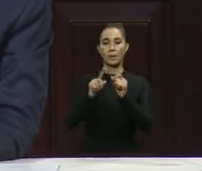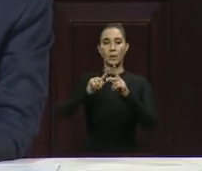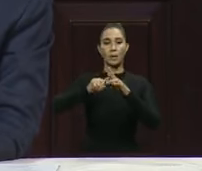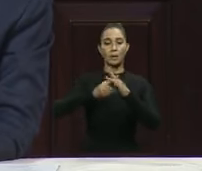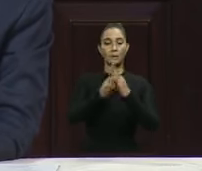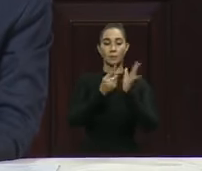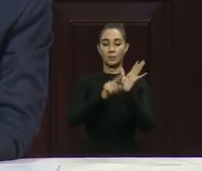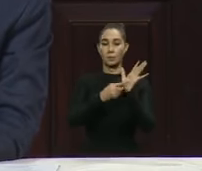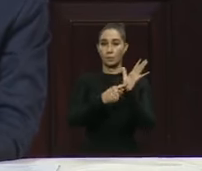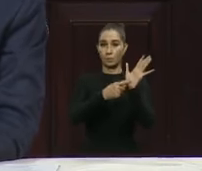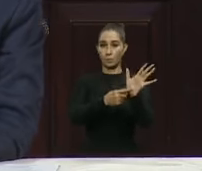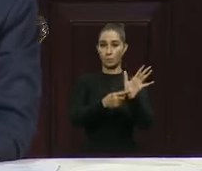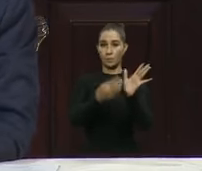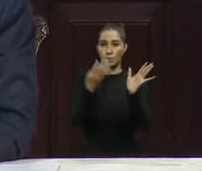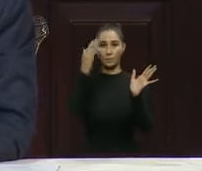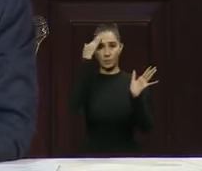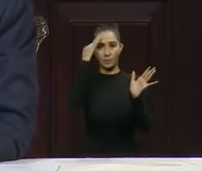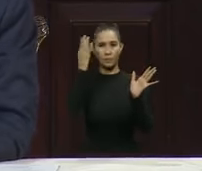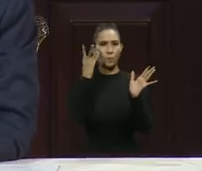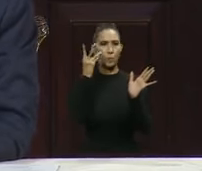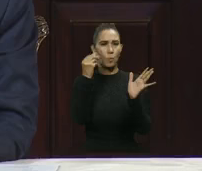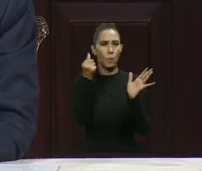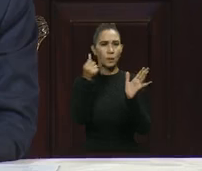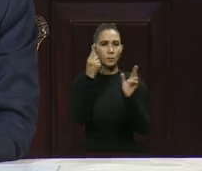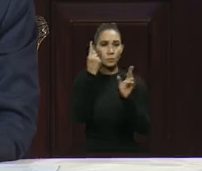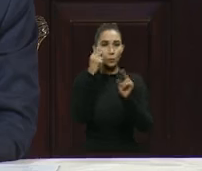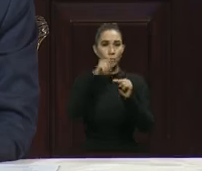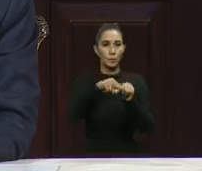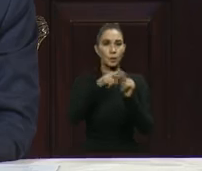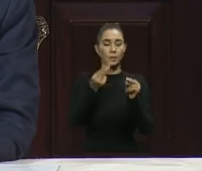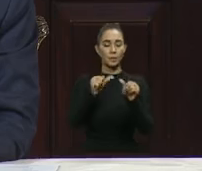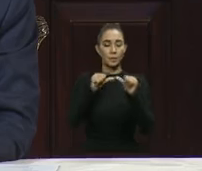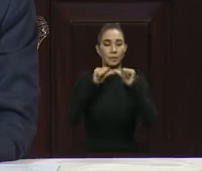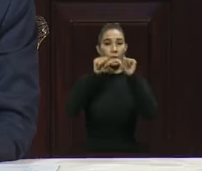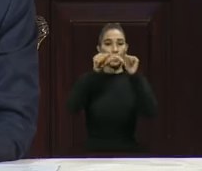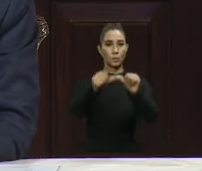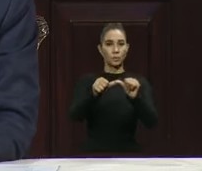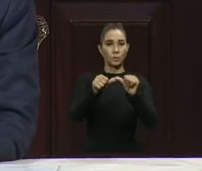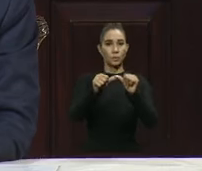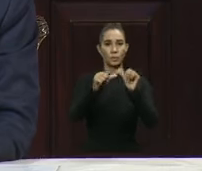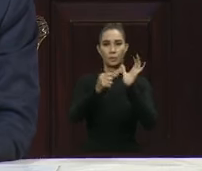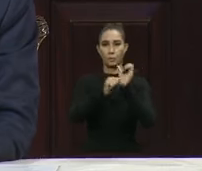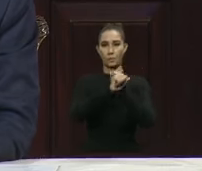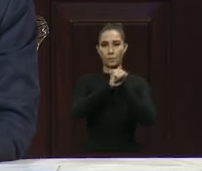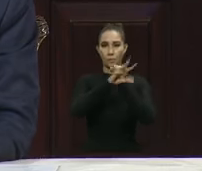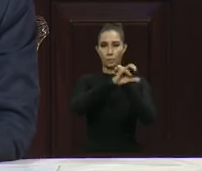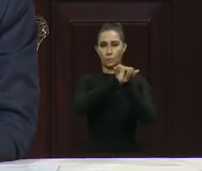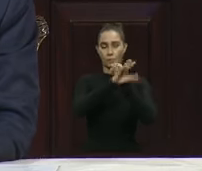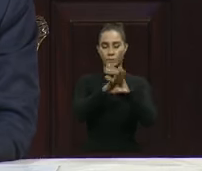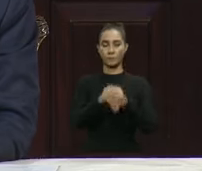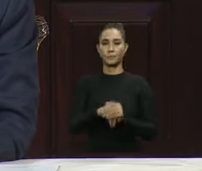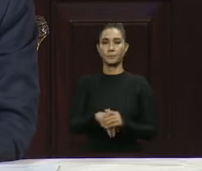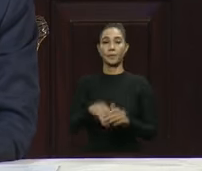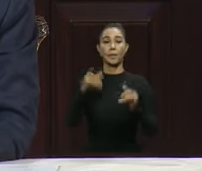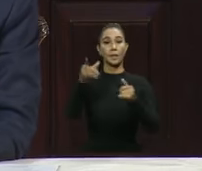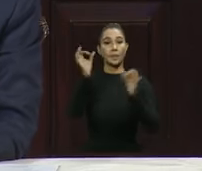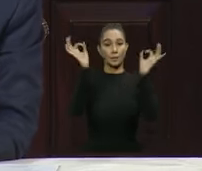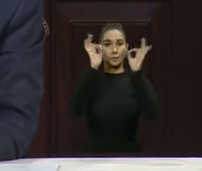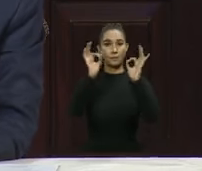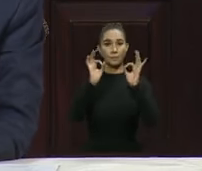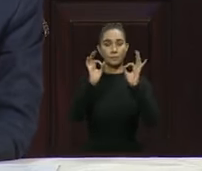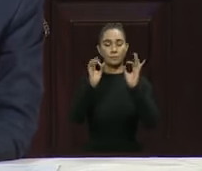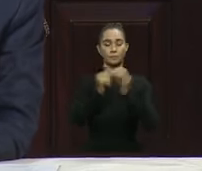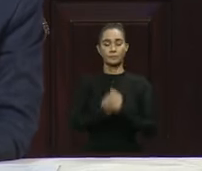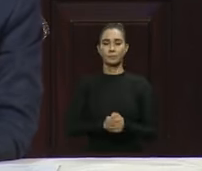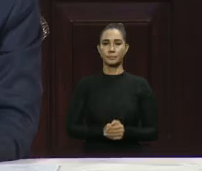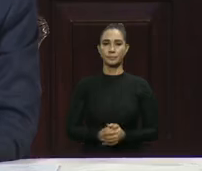a publicarlo, incluso sus propias industrias, y nosotros continuaremos incentivando a los que lo hagan. De esta manera, damas y caballeros.